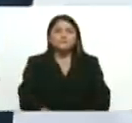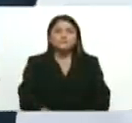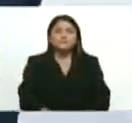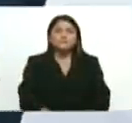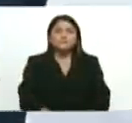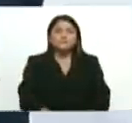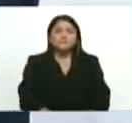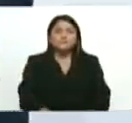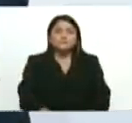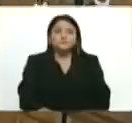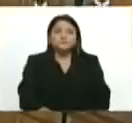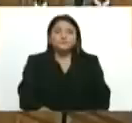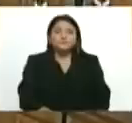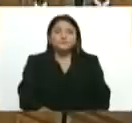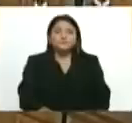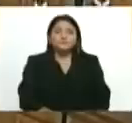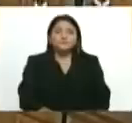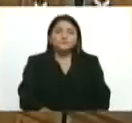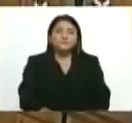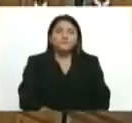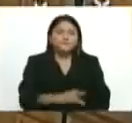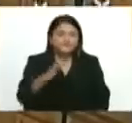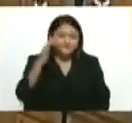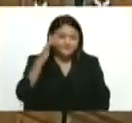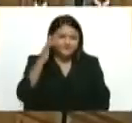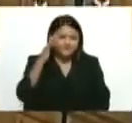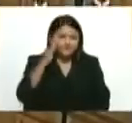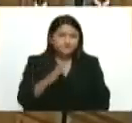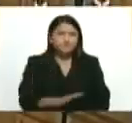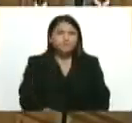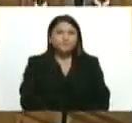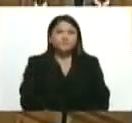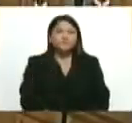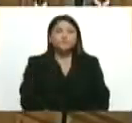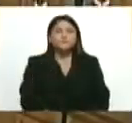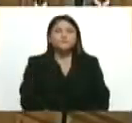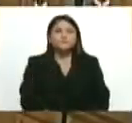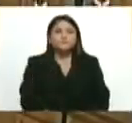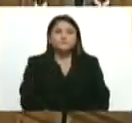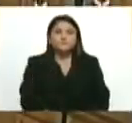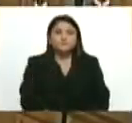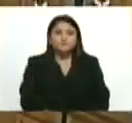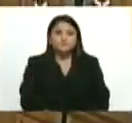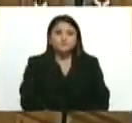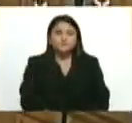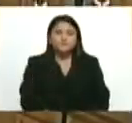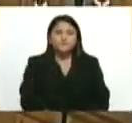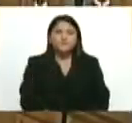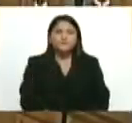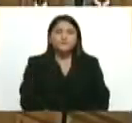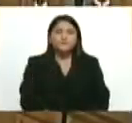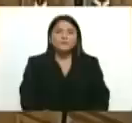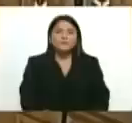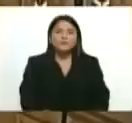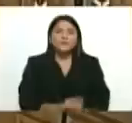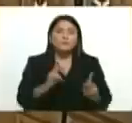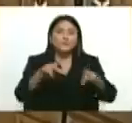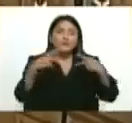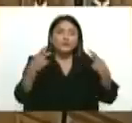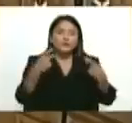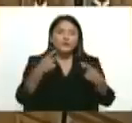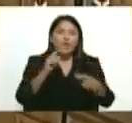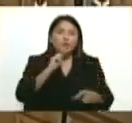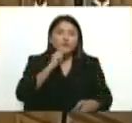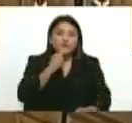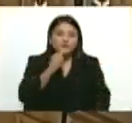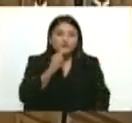Imagínense por un momento, señores miembros del Parlamento Europeo, que por cierto tengo una cosa aquí, un artículo publicado en un diario llamado El